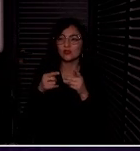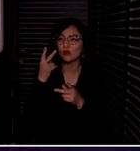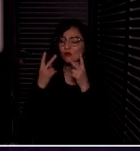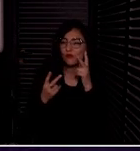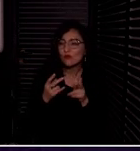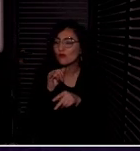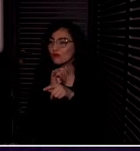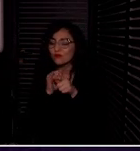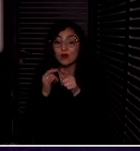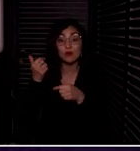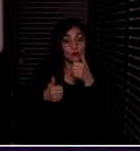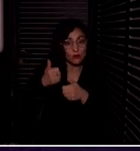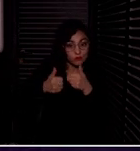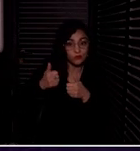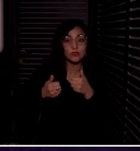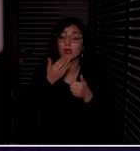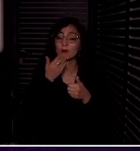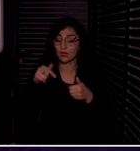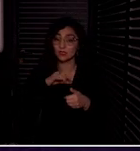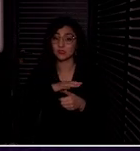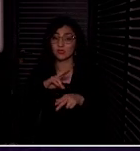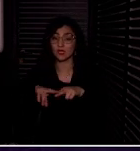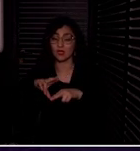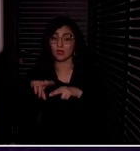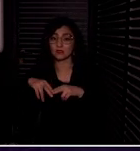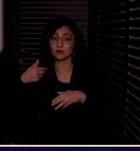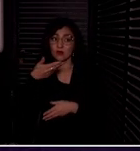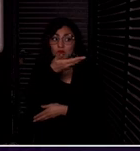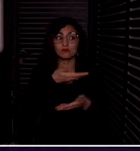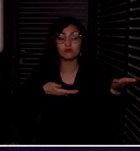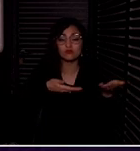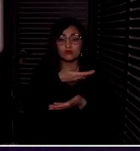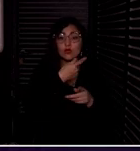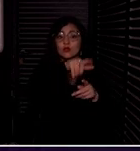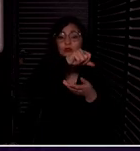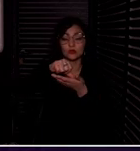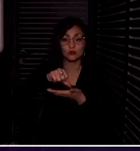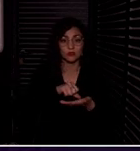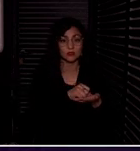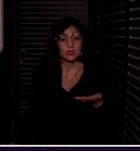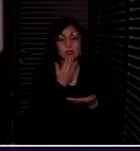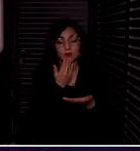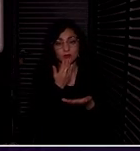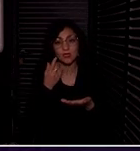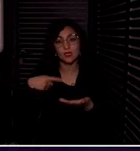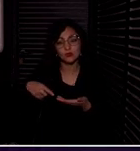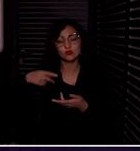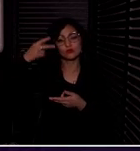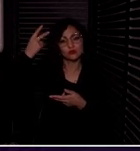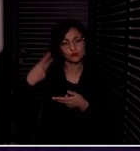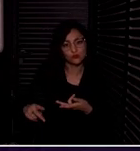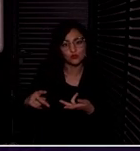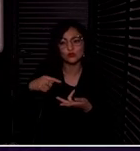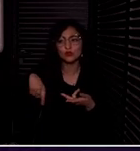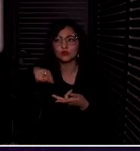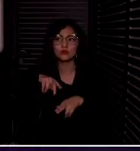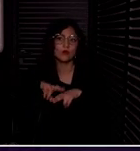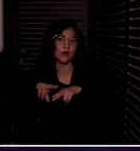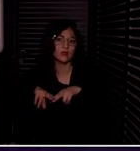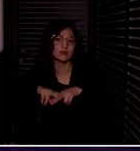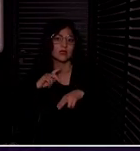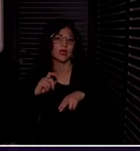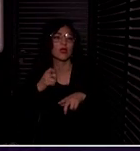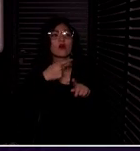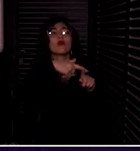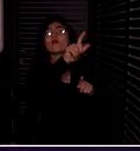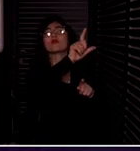originales y competitivos hacia el exterior y que se ha buscado como una fórmula de producción autóctona. Dice, ¿qué es lo que podemos producir que no pueden producir